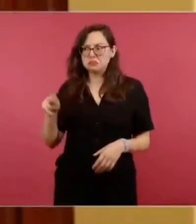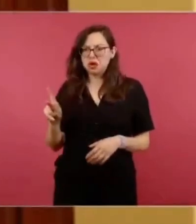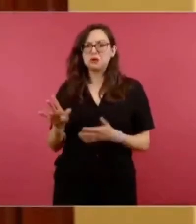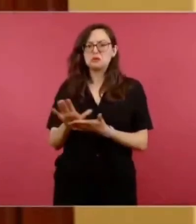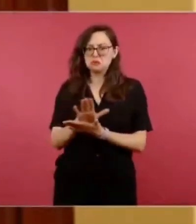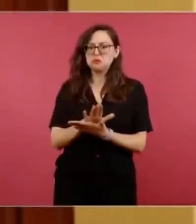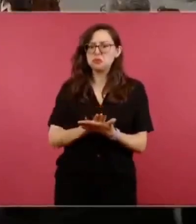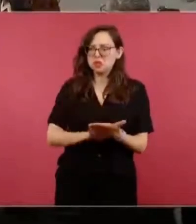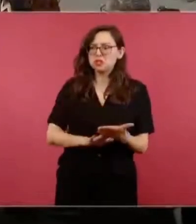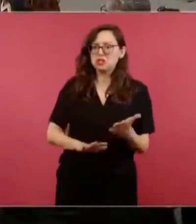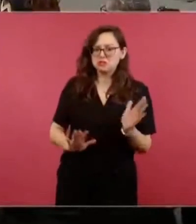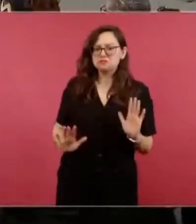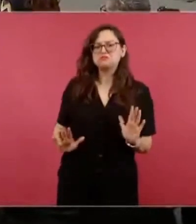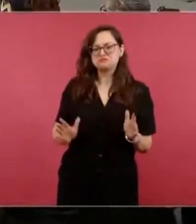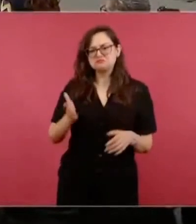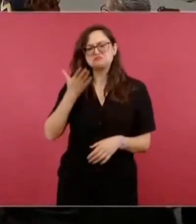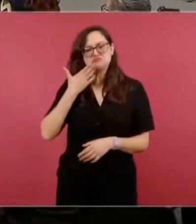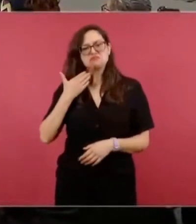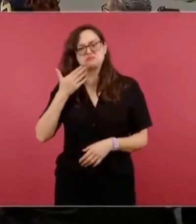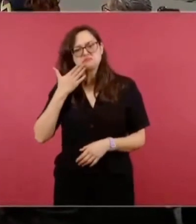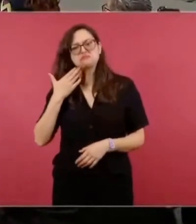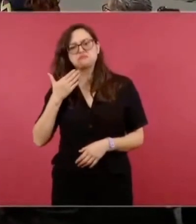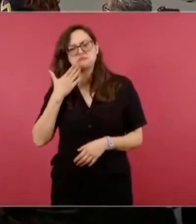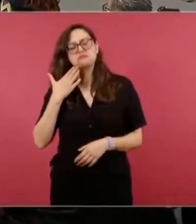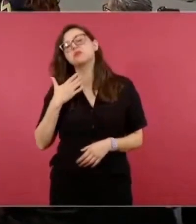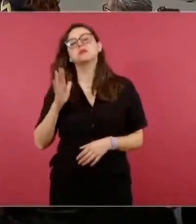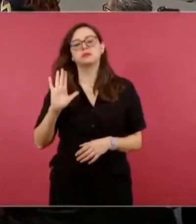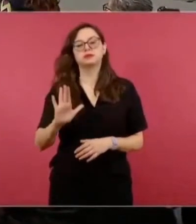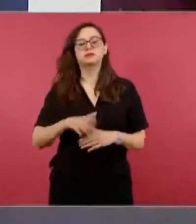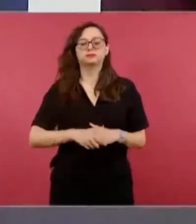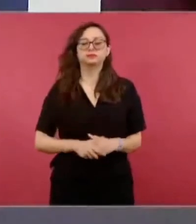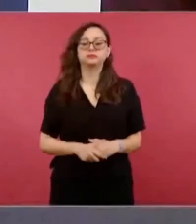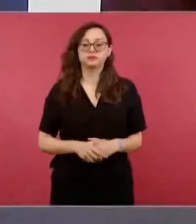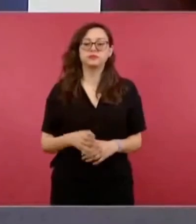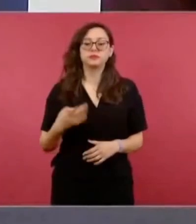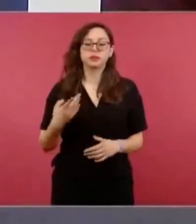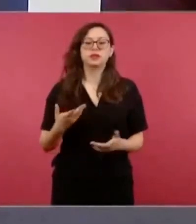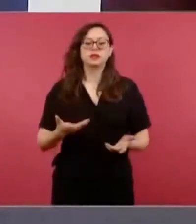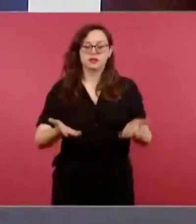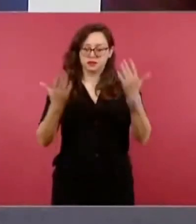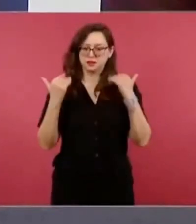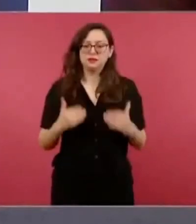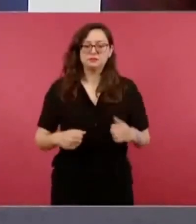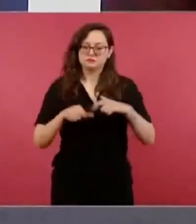Muy agradable, buena persona. Pero mira, esto pasaba. Seguimos.